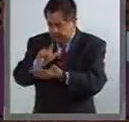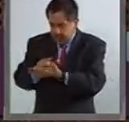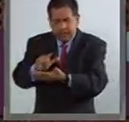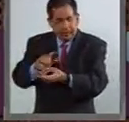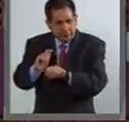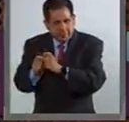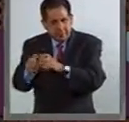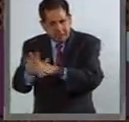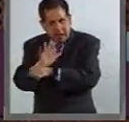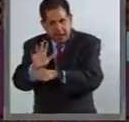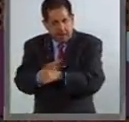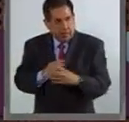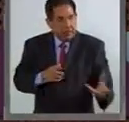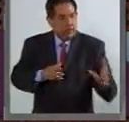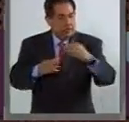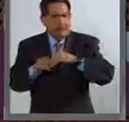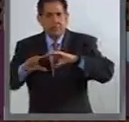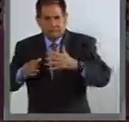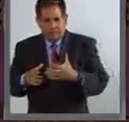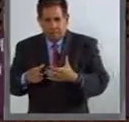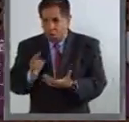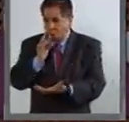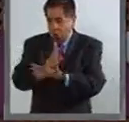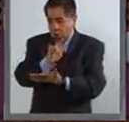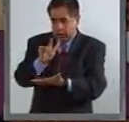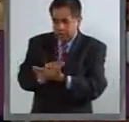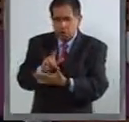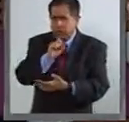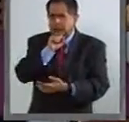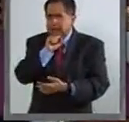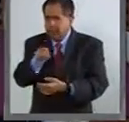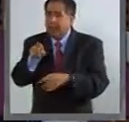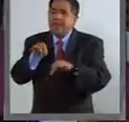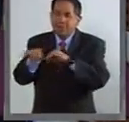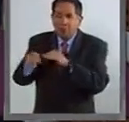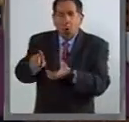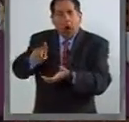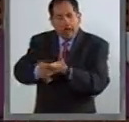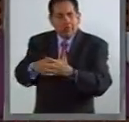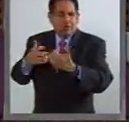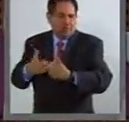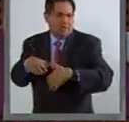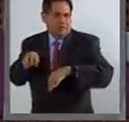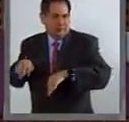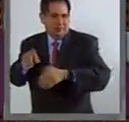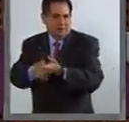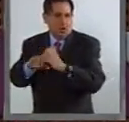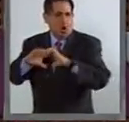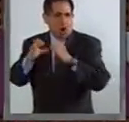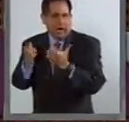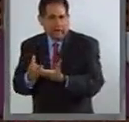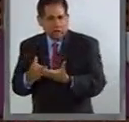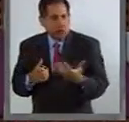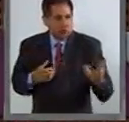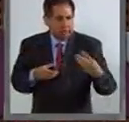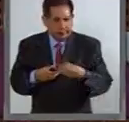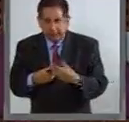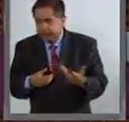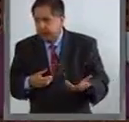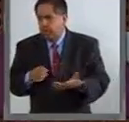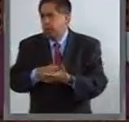solo legislativos, porque no toda la actividad es legislativa. Nos hemos referido, por ejemplo, a los nombramientos, pero hay muchos